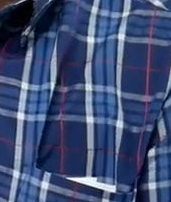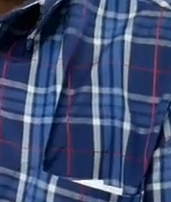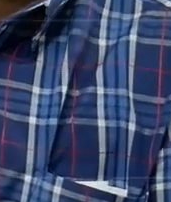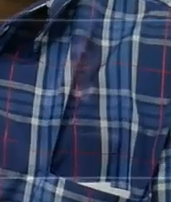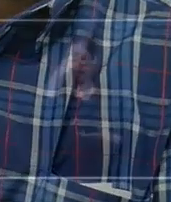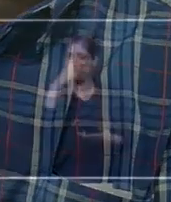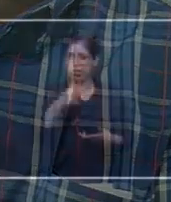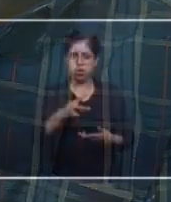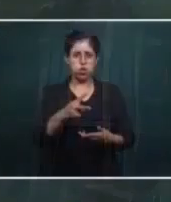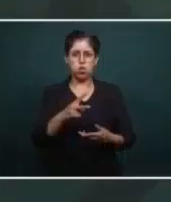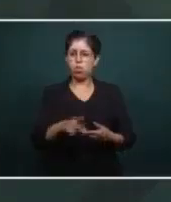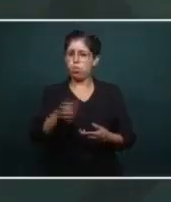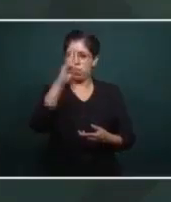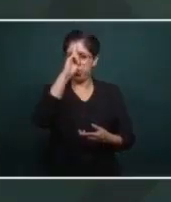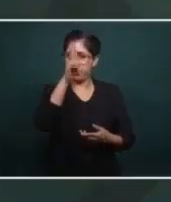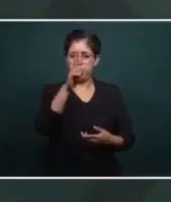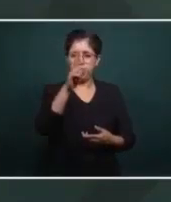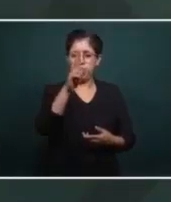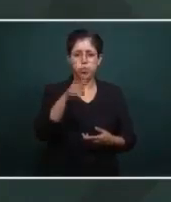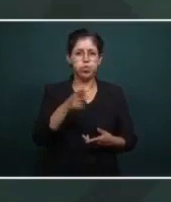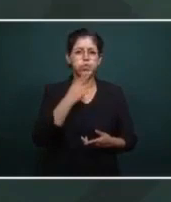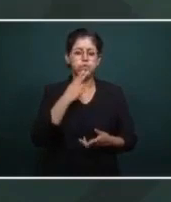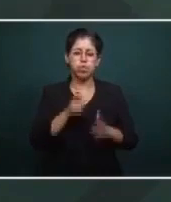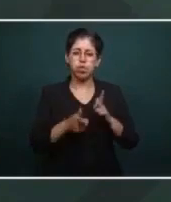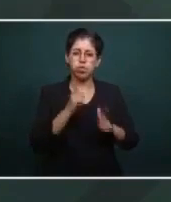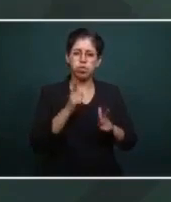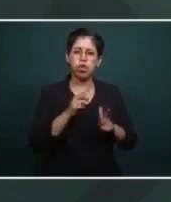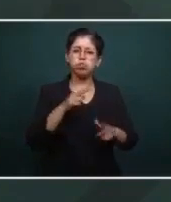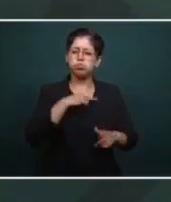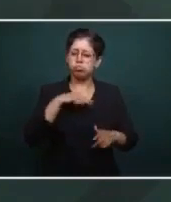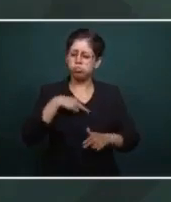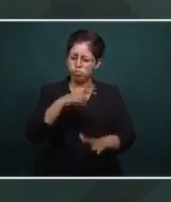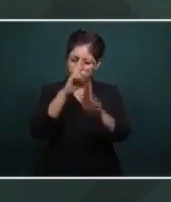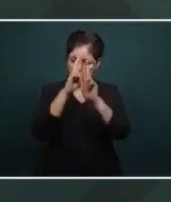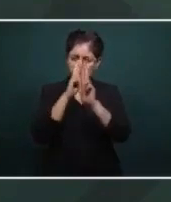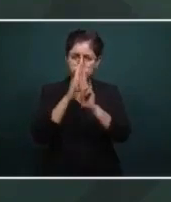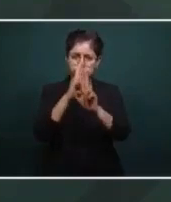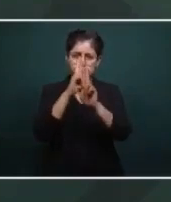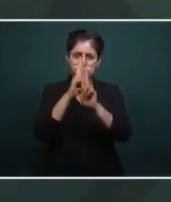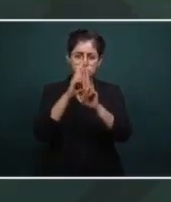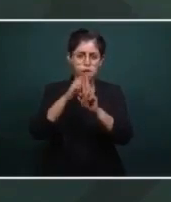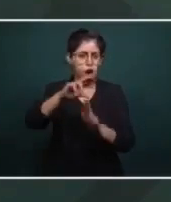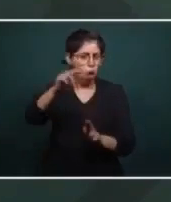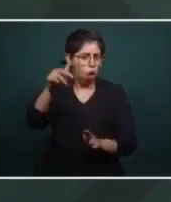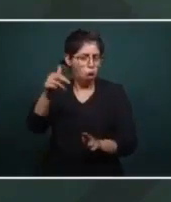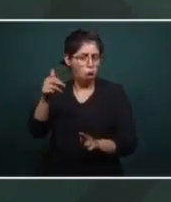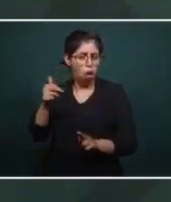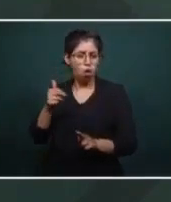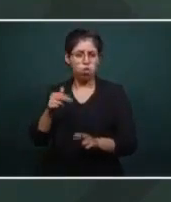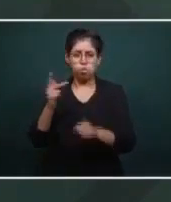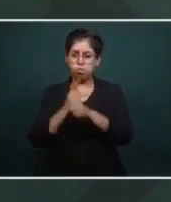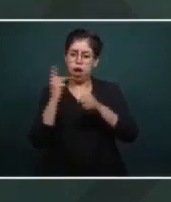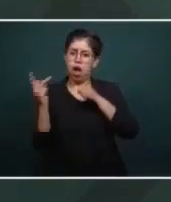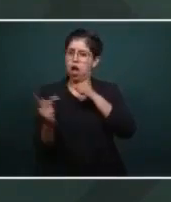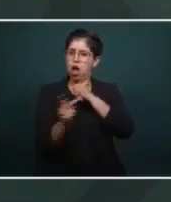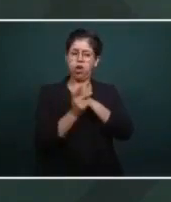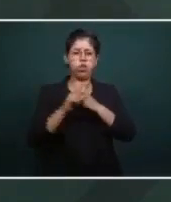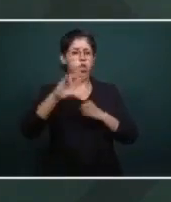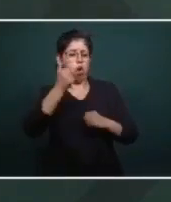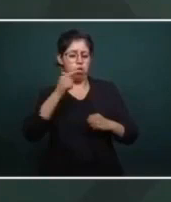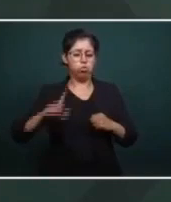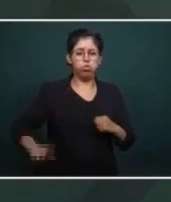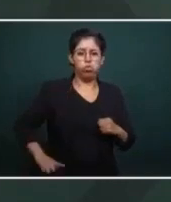Obrador. Nosotros somos muy respetuosos de lo que decidan otros